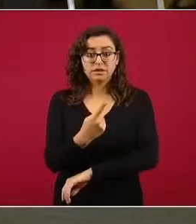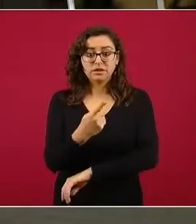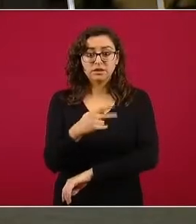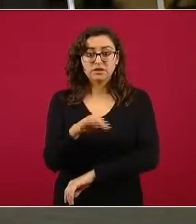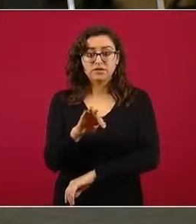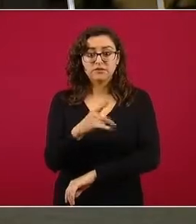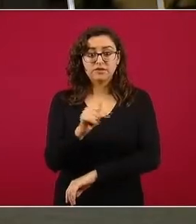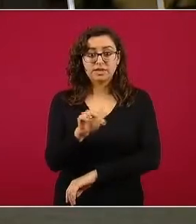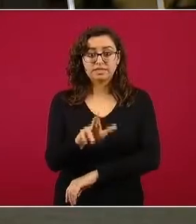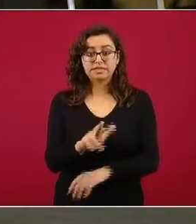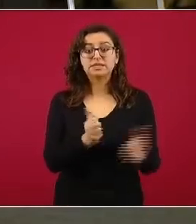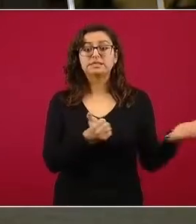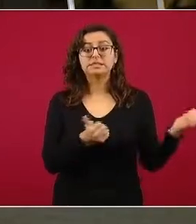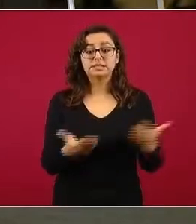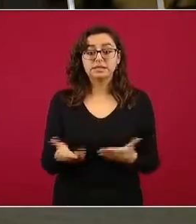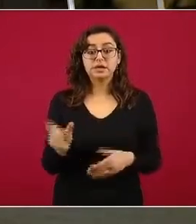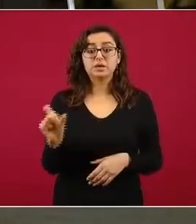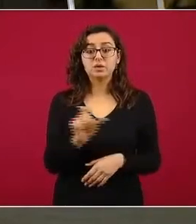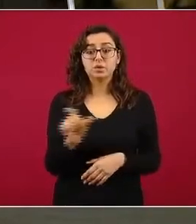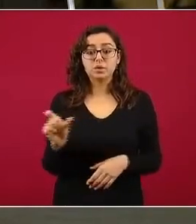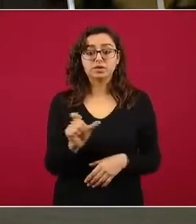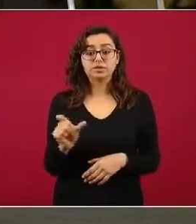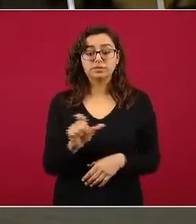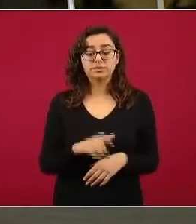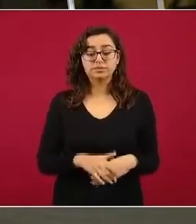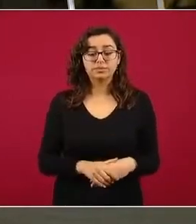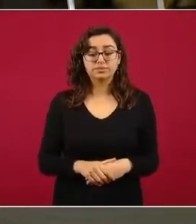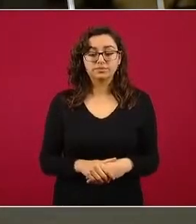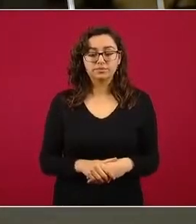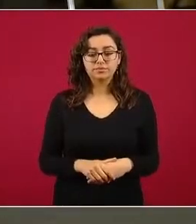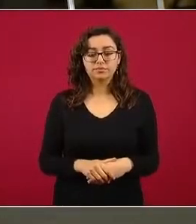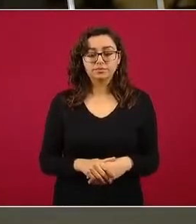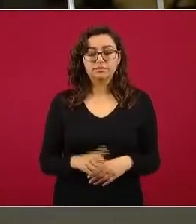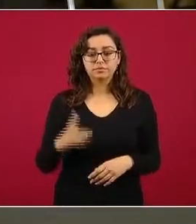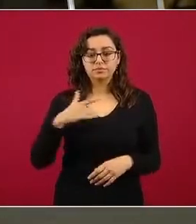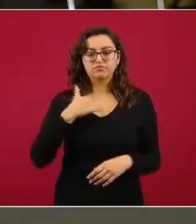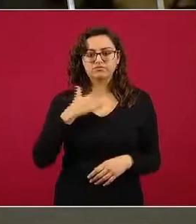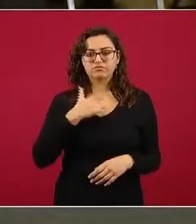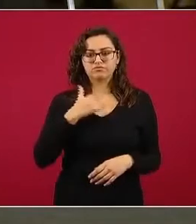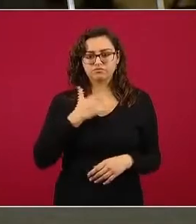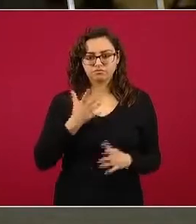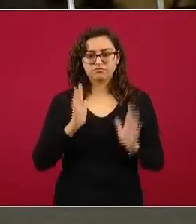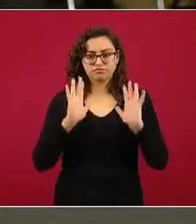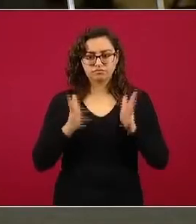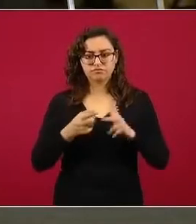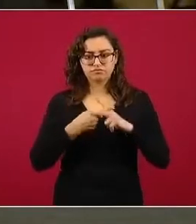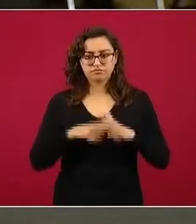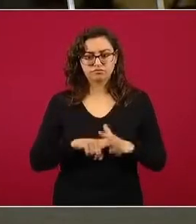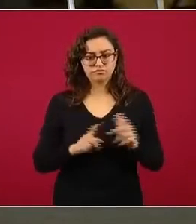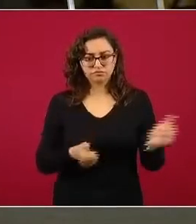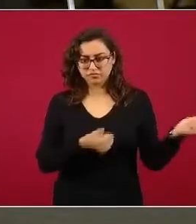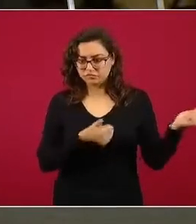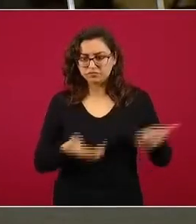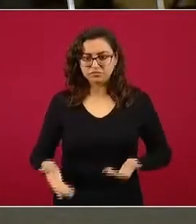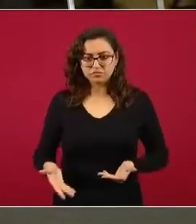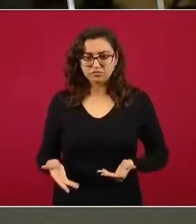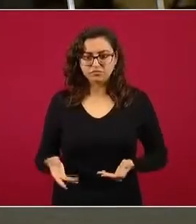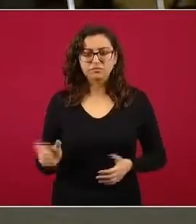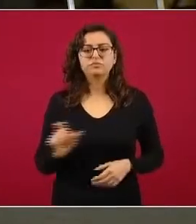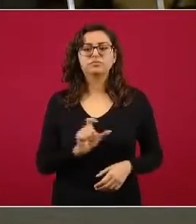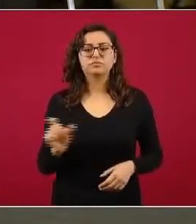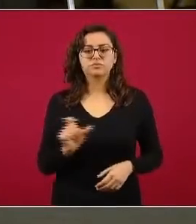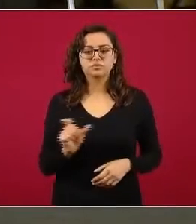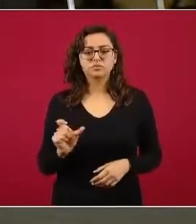Pfizer a México, a las aduanas. Tenemos entendido que ya están listas para arrancar para acá.